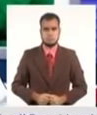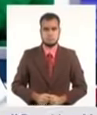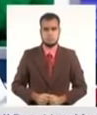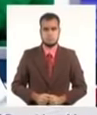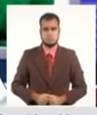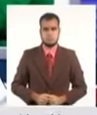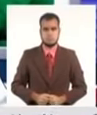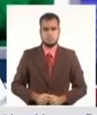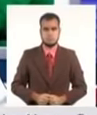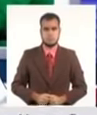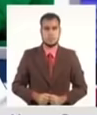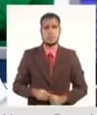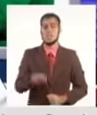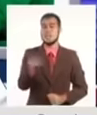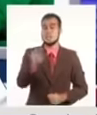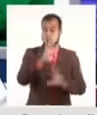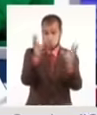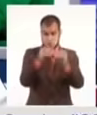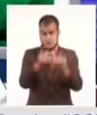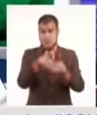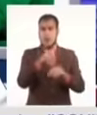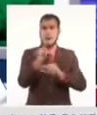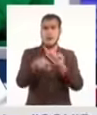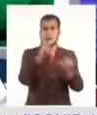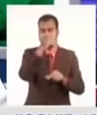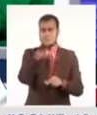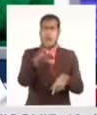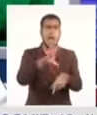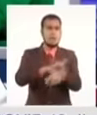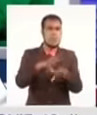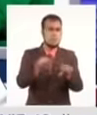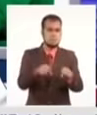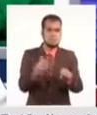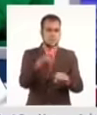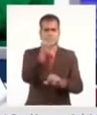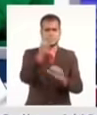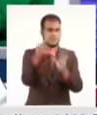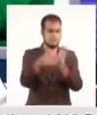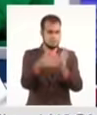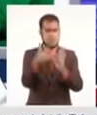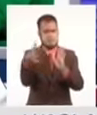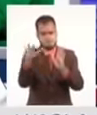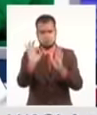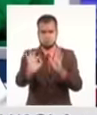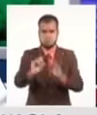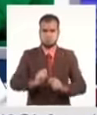33.343 acumulados en edades pediátricas desde el inicio de la pandemia, el